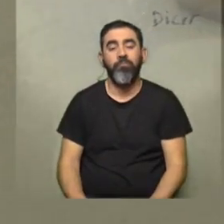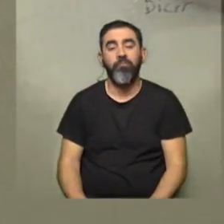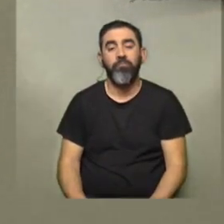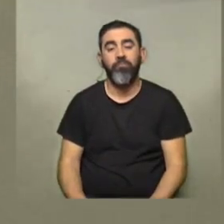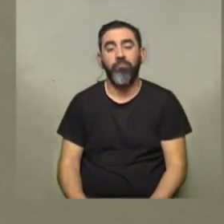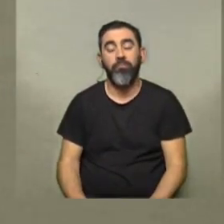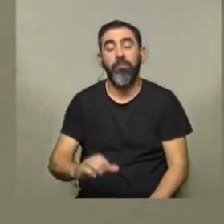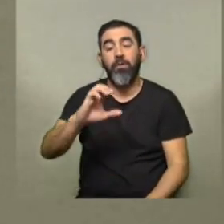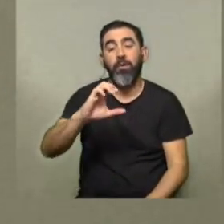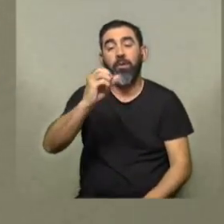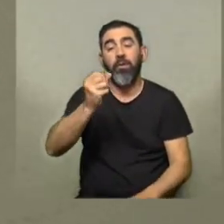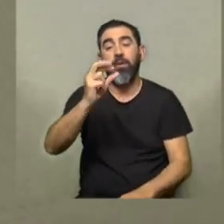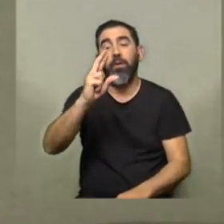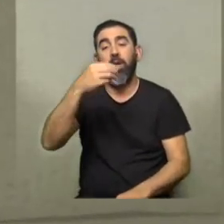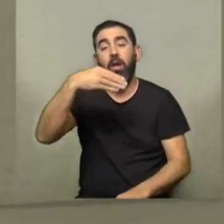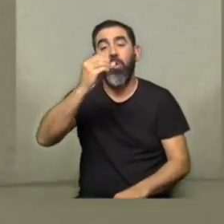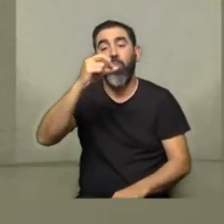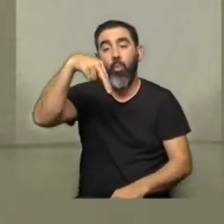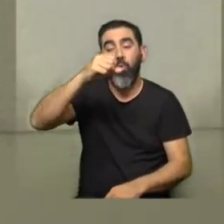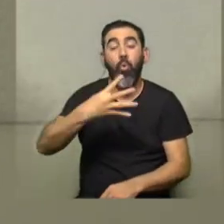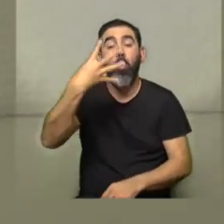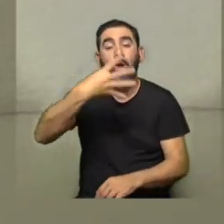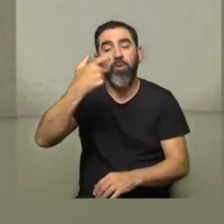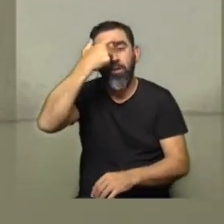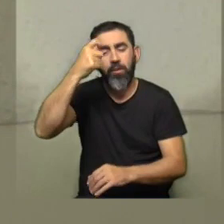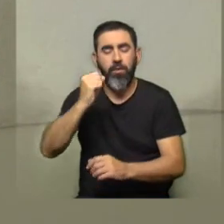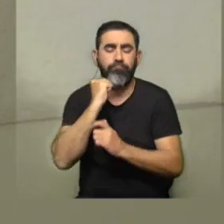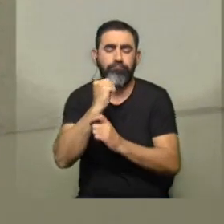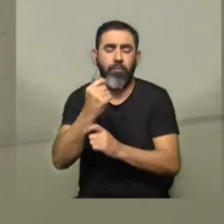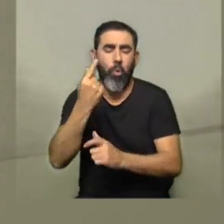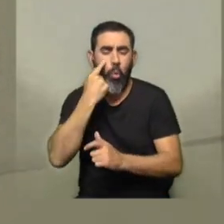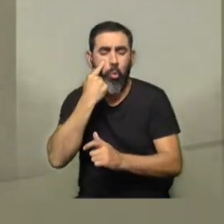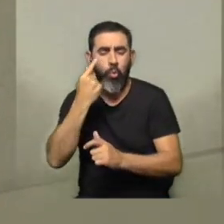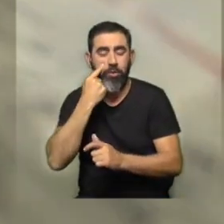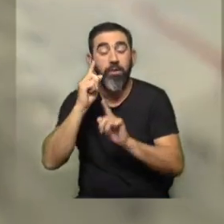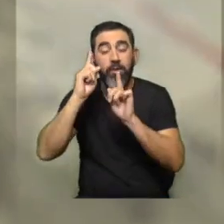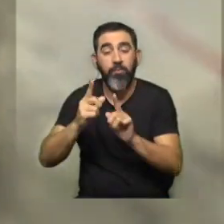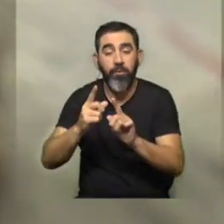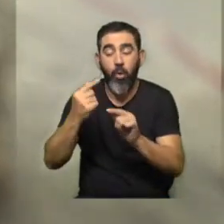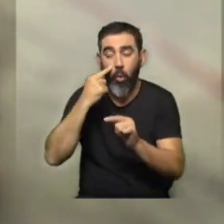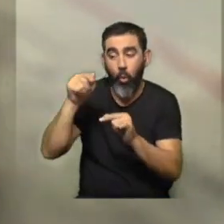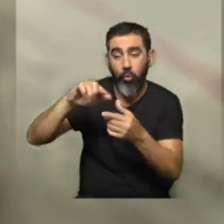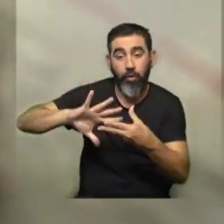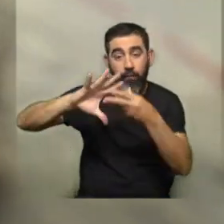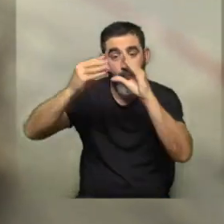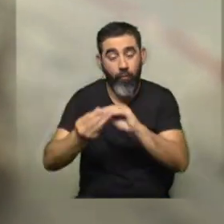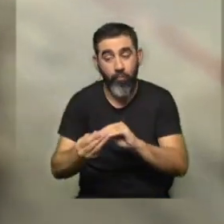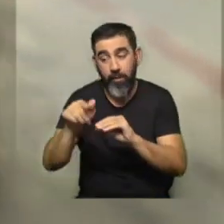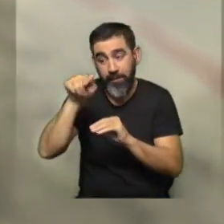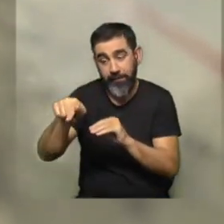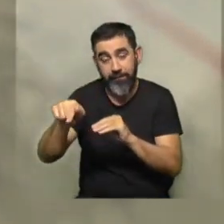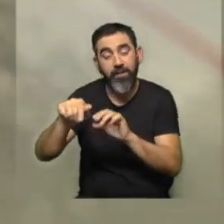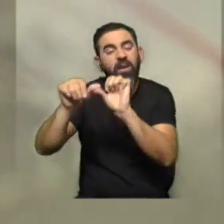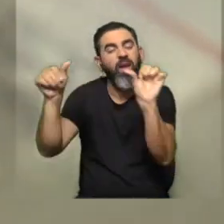El carbono 14 es una de las técnicas más populares y conocidas por las cuales se conoce también la arqueometría. El carbono 14